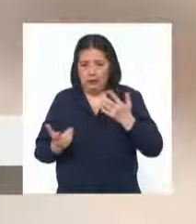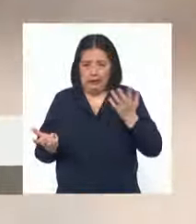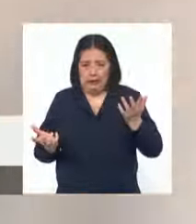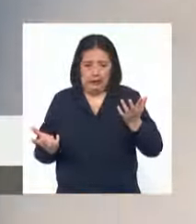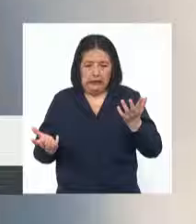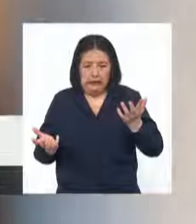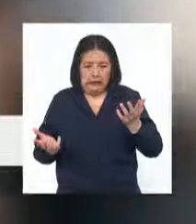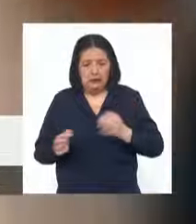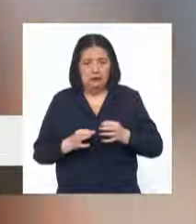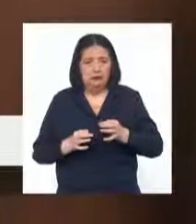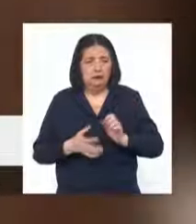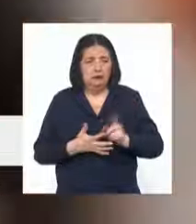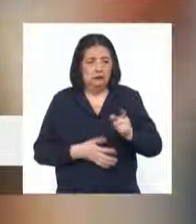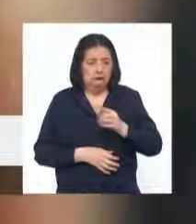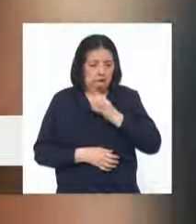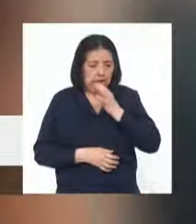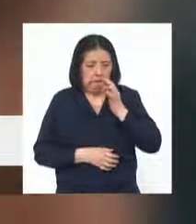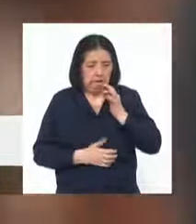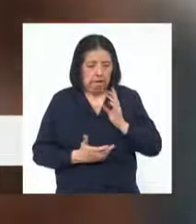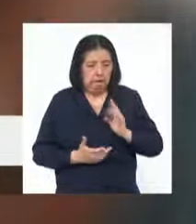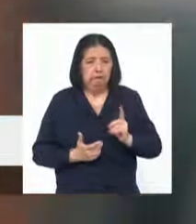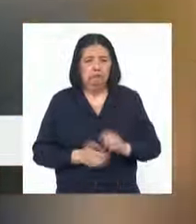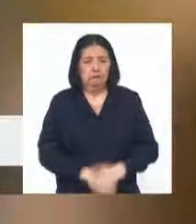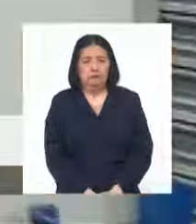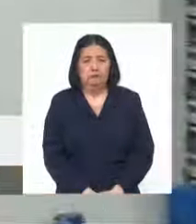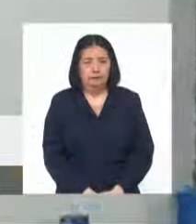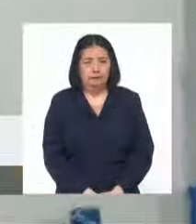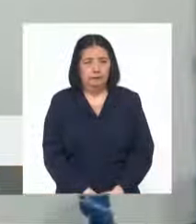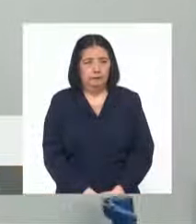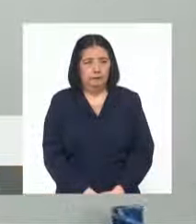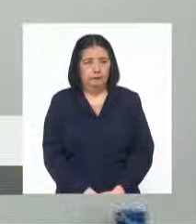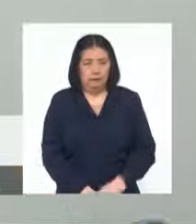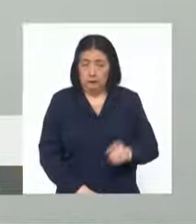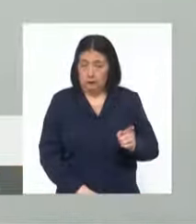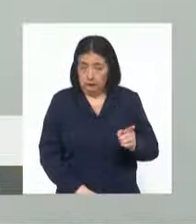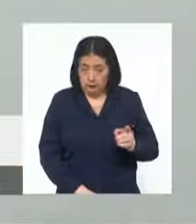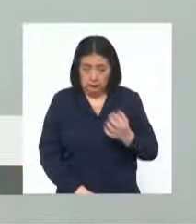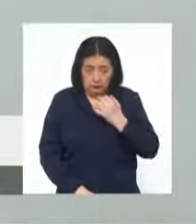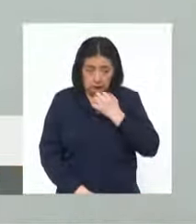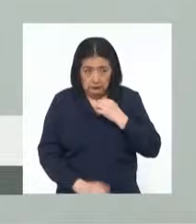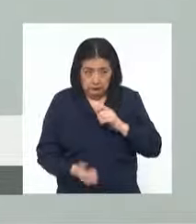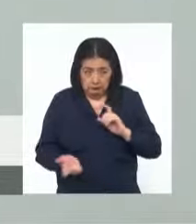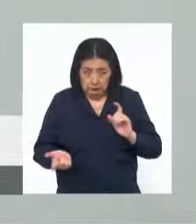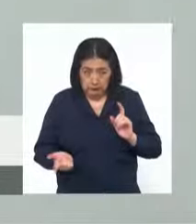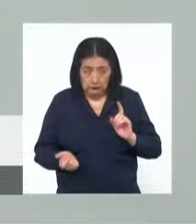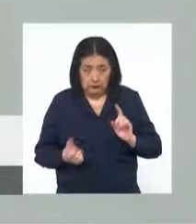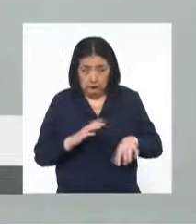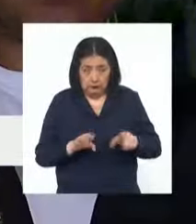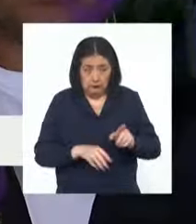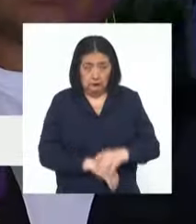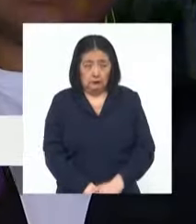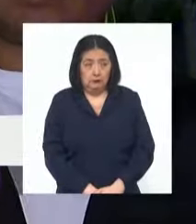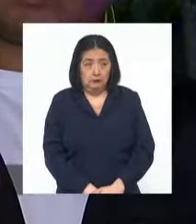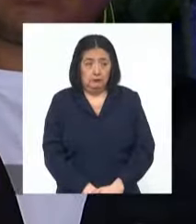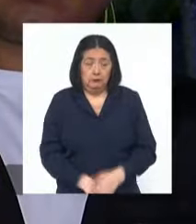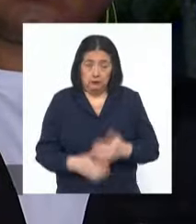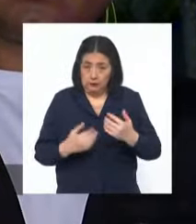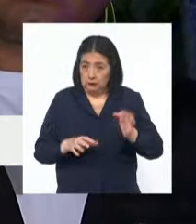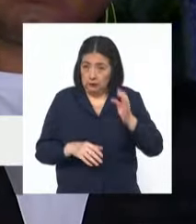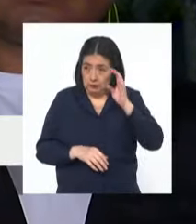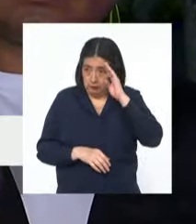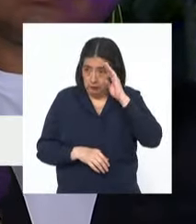explicar. Se mantuvo en silencio en todo momento. ¿Estás arrepentido de lo que has hecho? Bueno, la policía ya